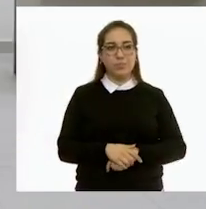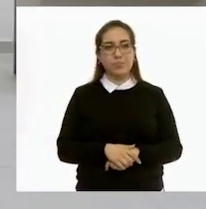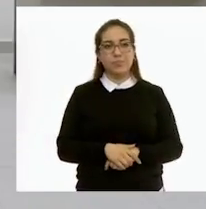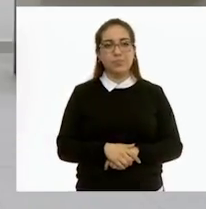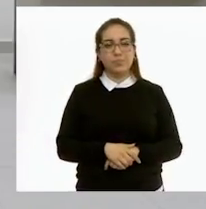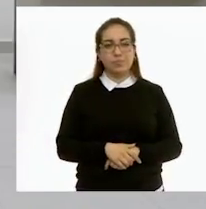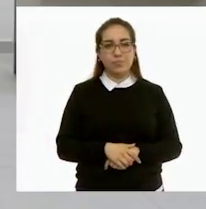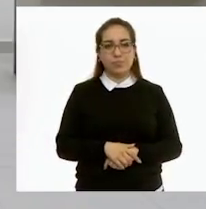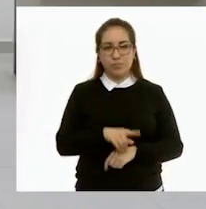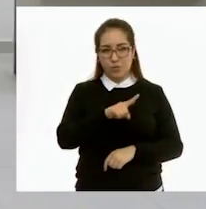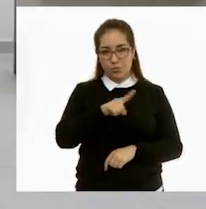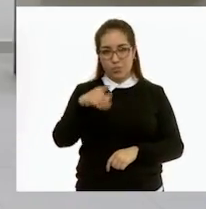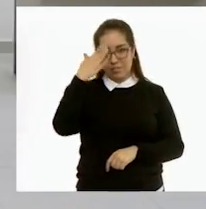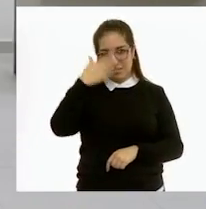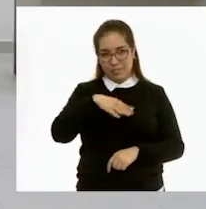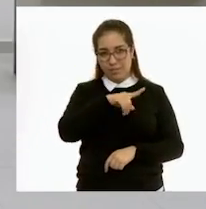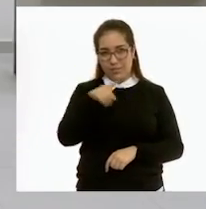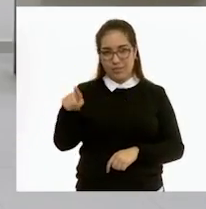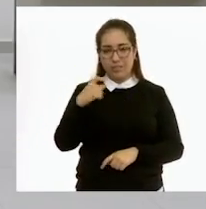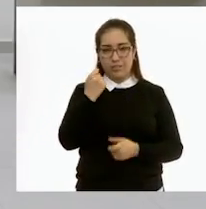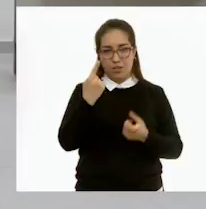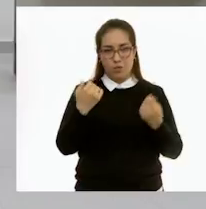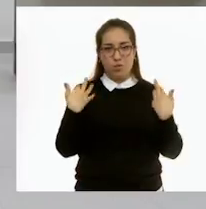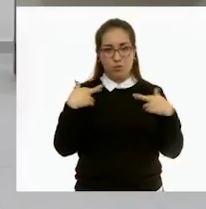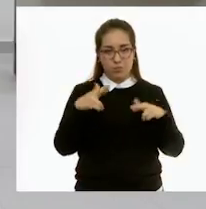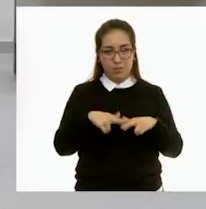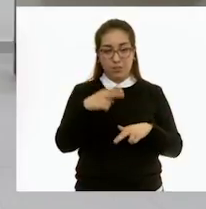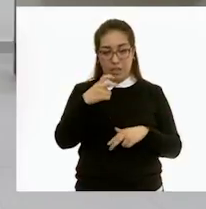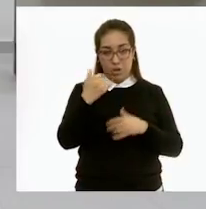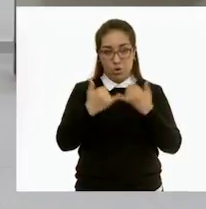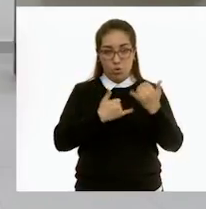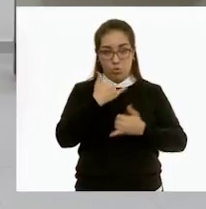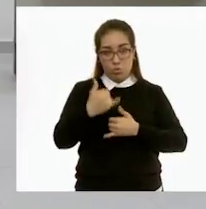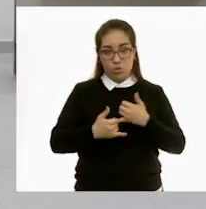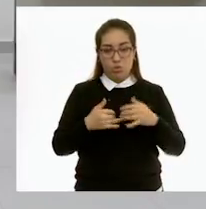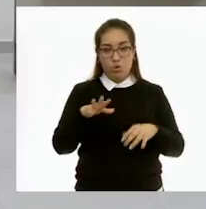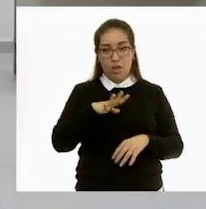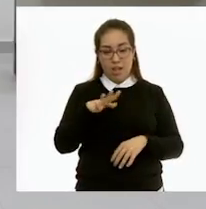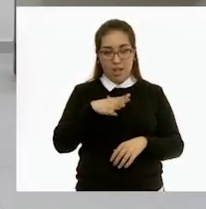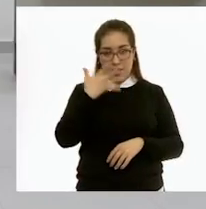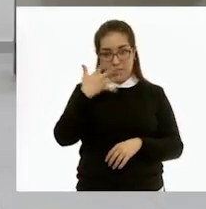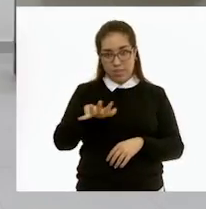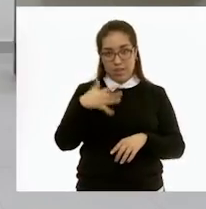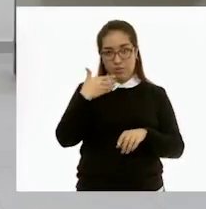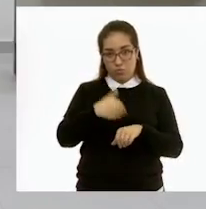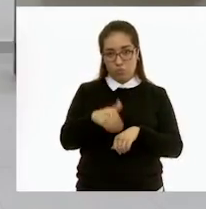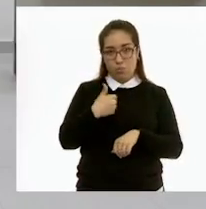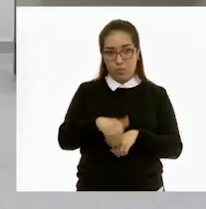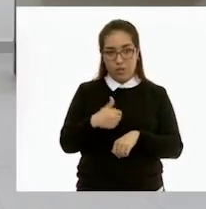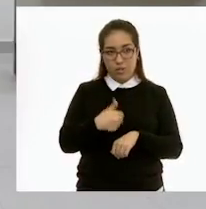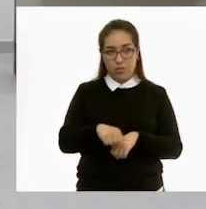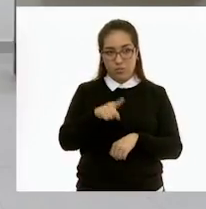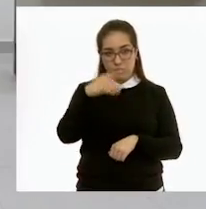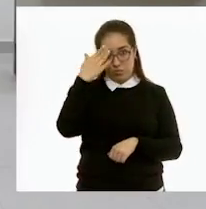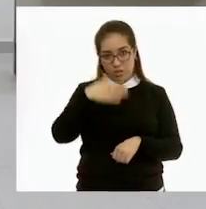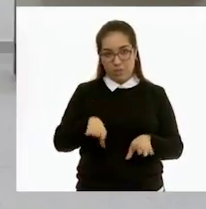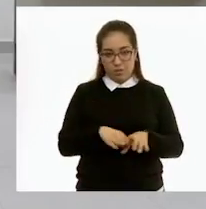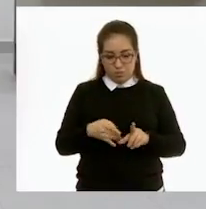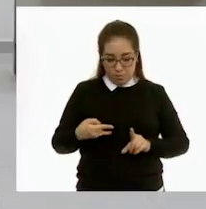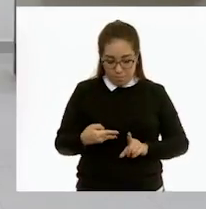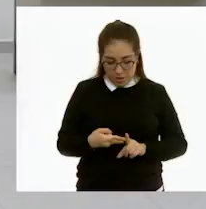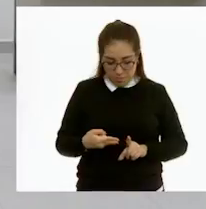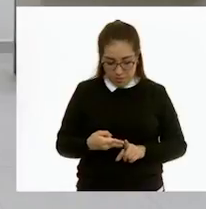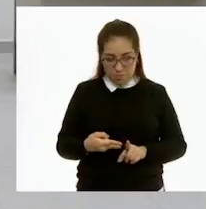Como ustedes saben, maestros, el juego del avioncito consta de 10 números. En formas de cuadro,